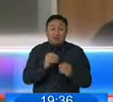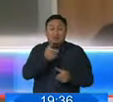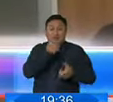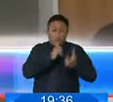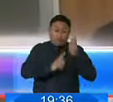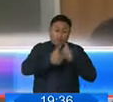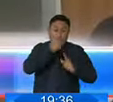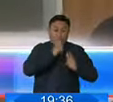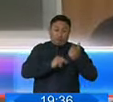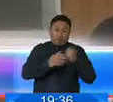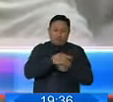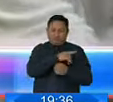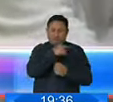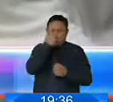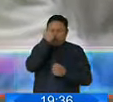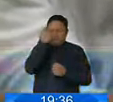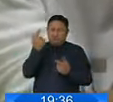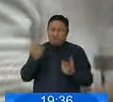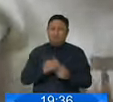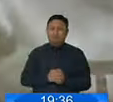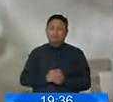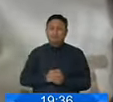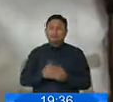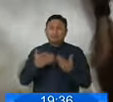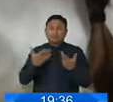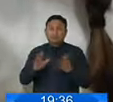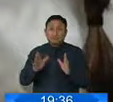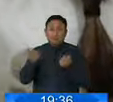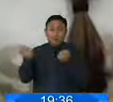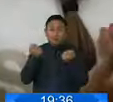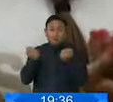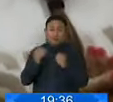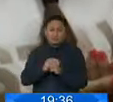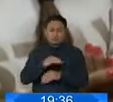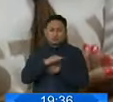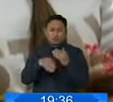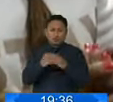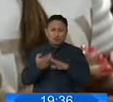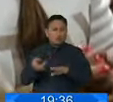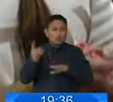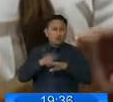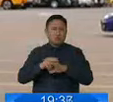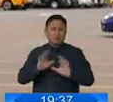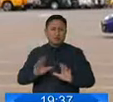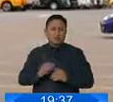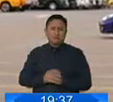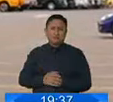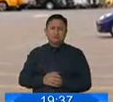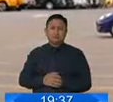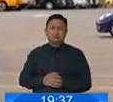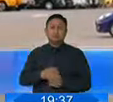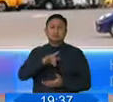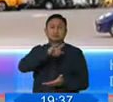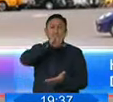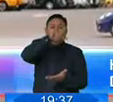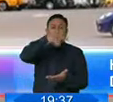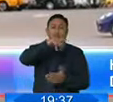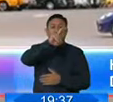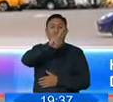muy consciente de lo que hacía. Una vez controlada la situación, todo volvió a la normalidad. El avión y